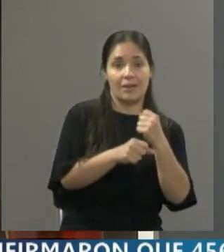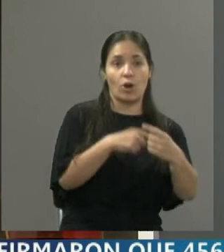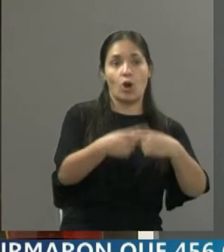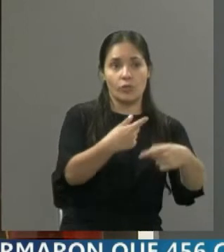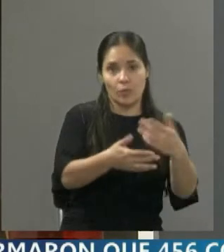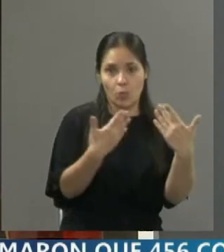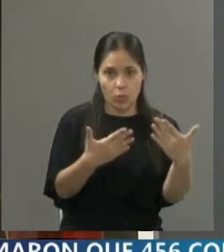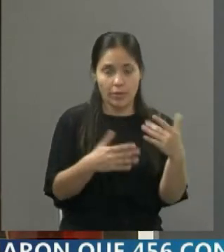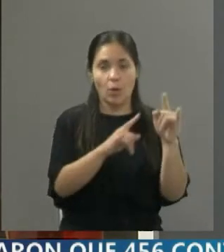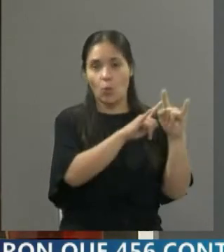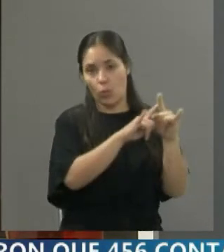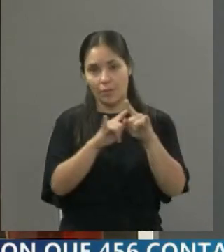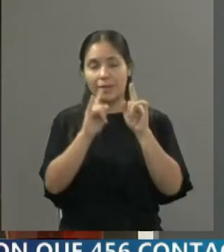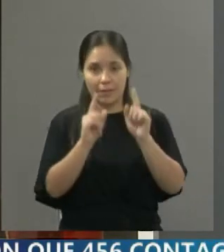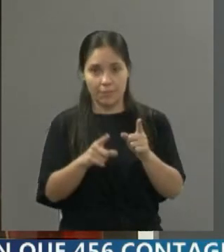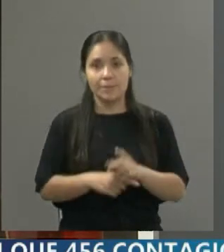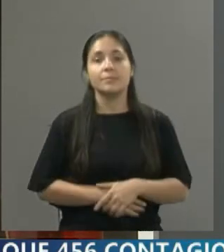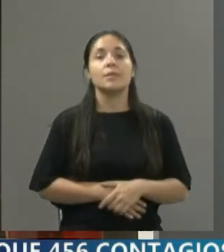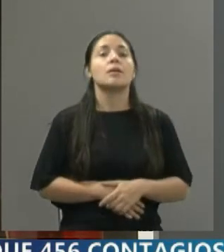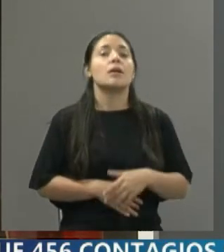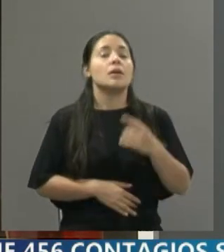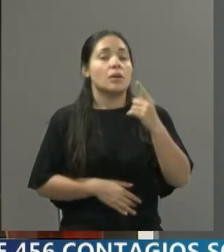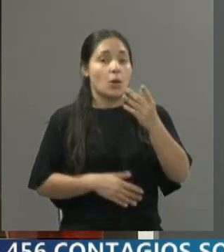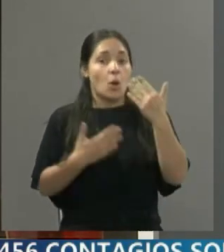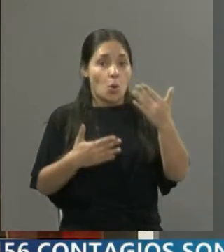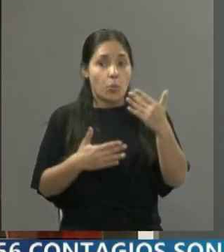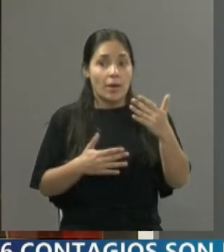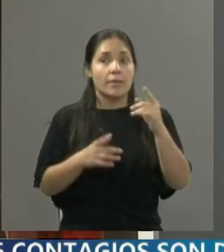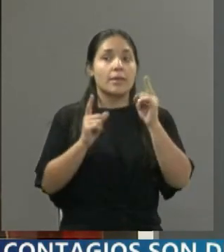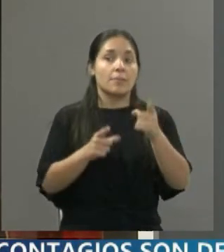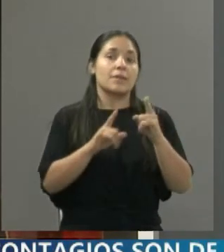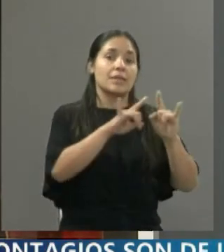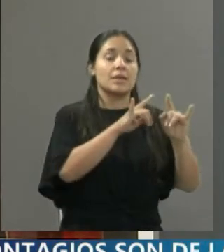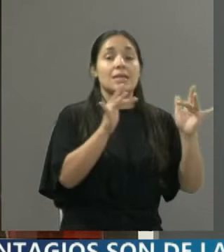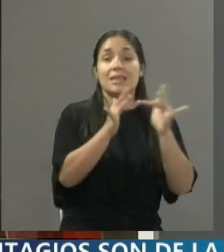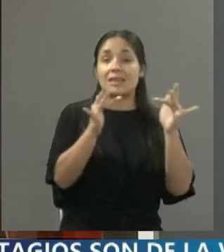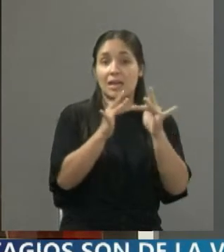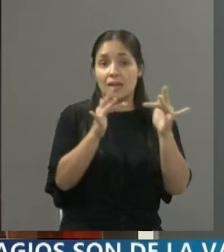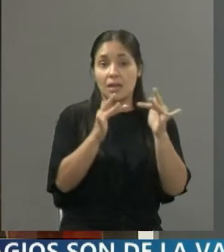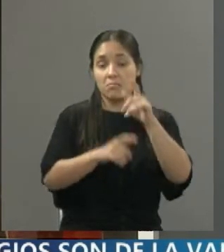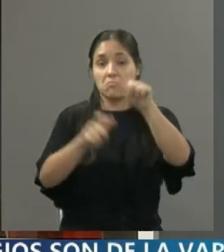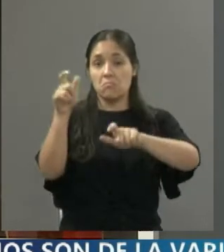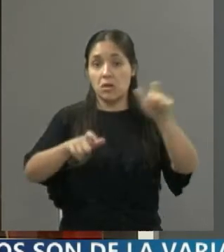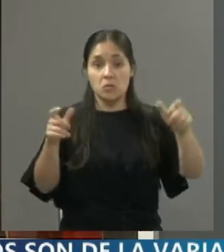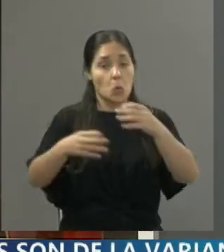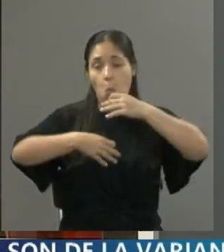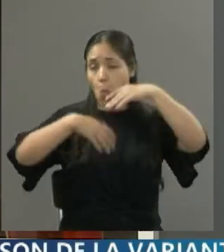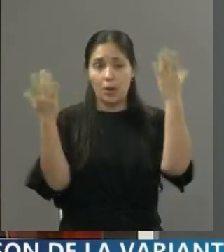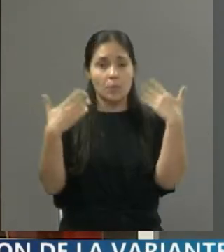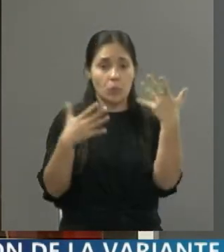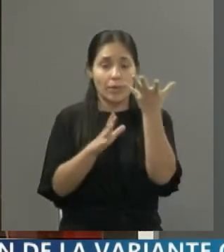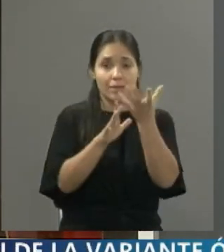en nuestra web, pero está disponible en digital para cualquier persona que lo quiera bajar en los